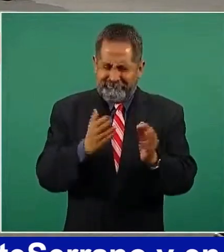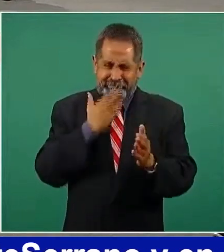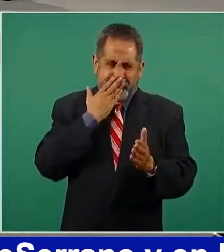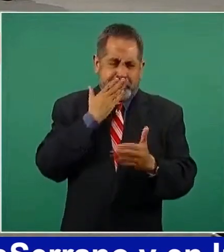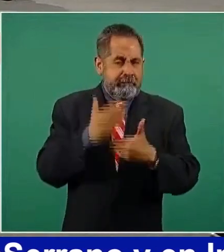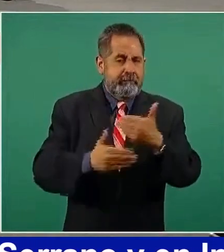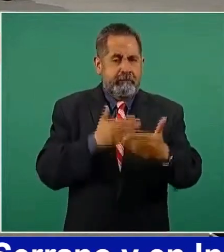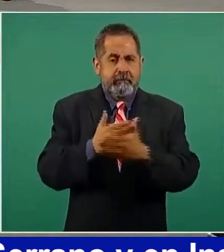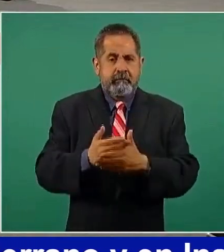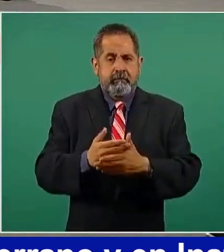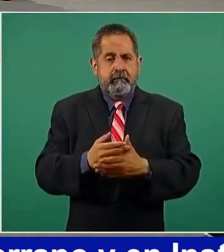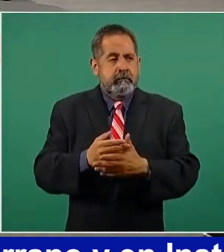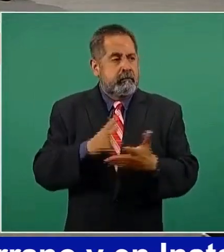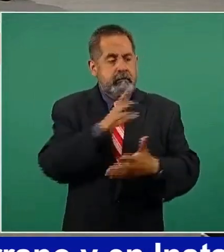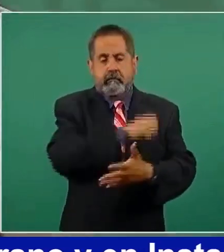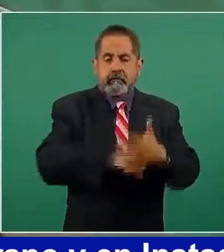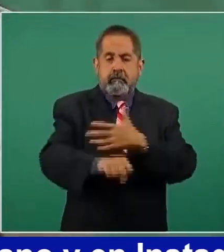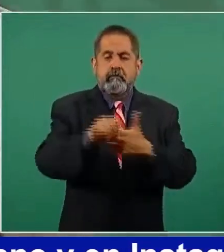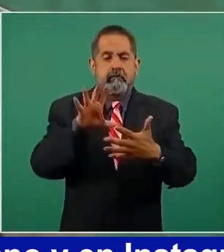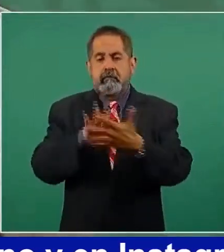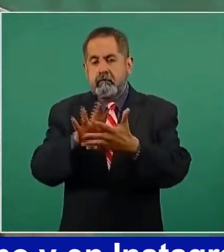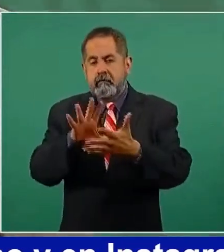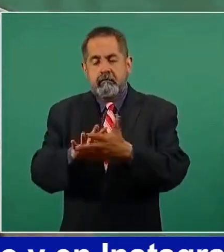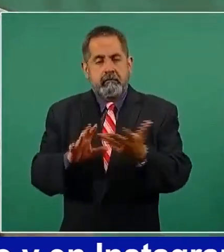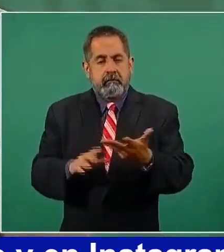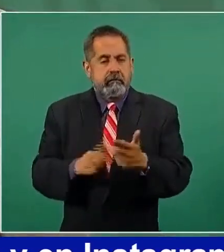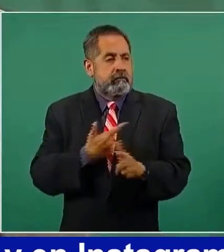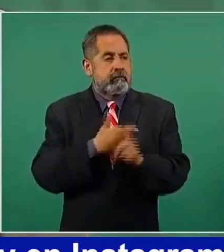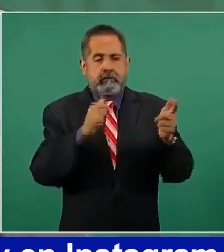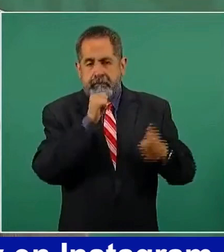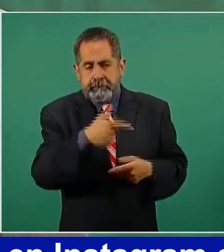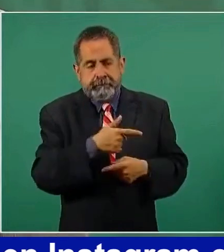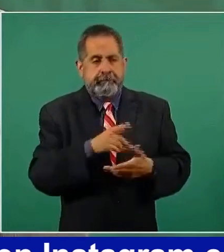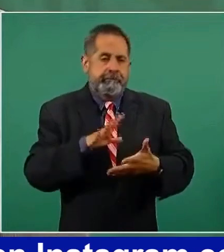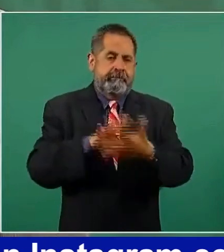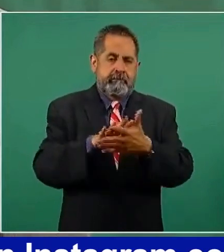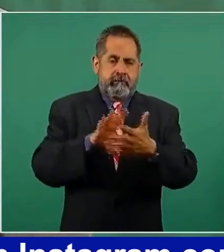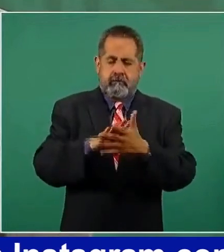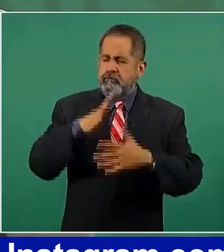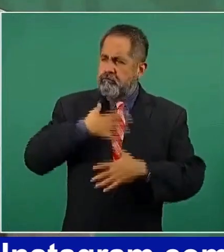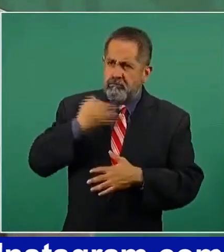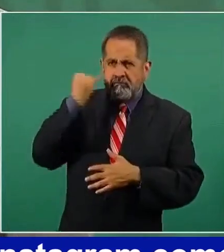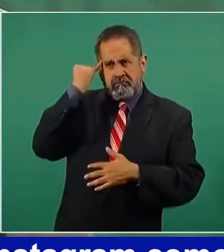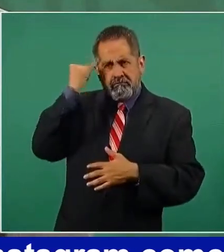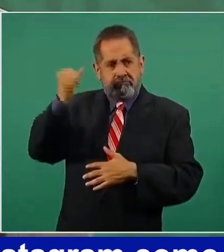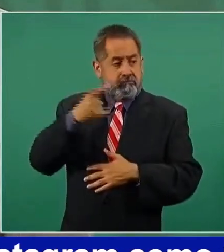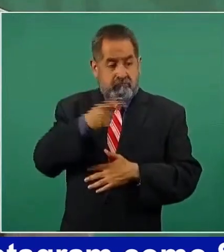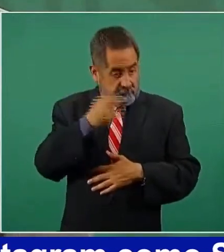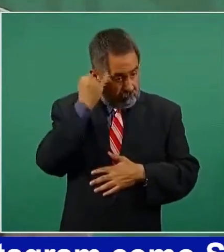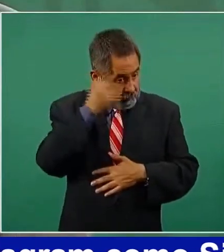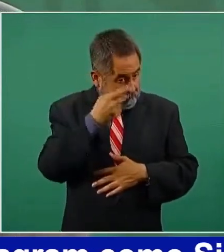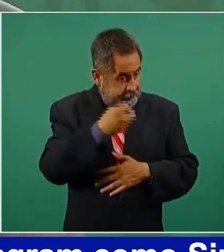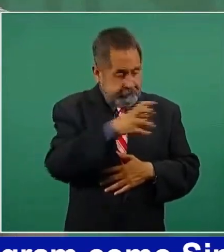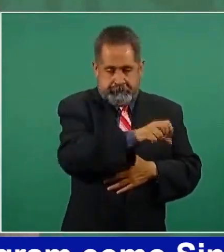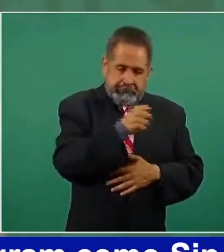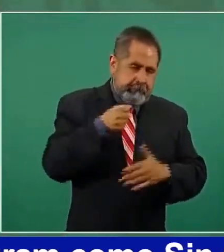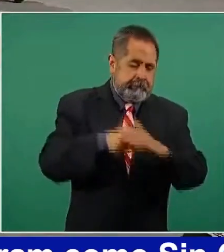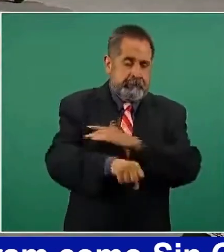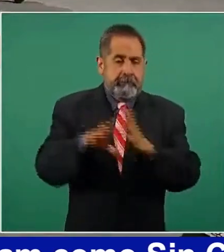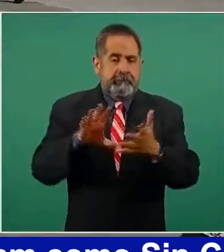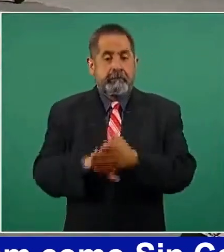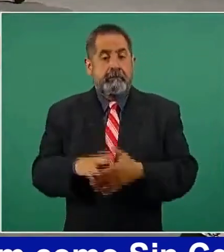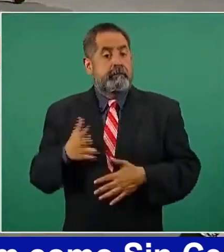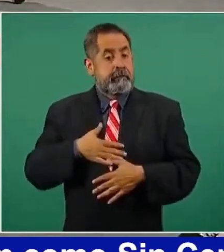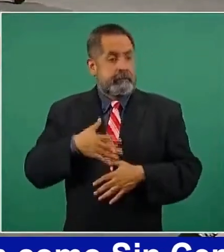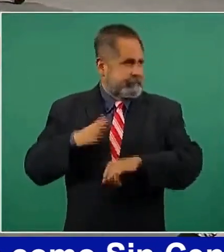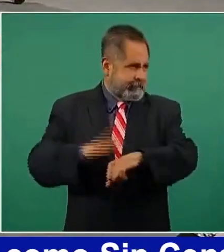vivió más tiempo en la cárcel que en libertad por sus ideales, y convocaba al pueblo